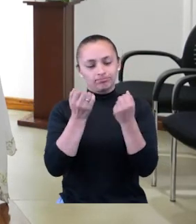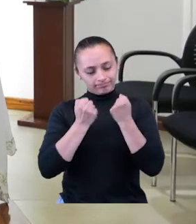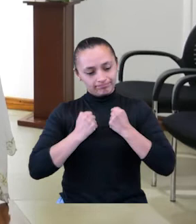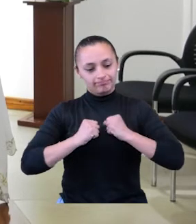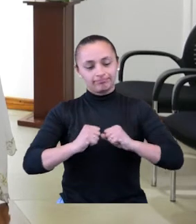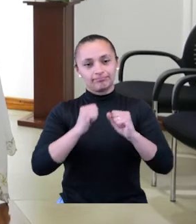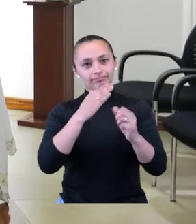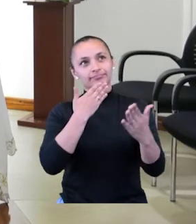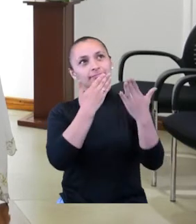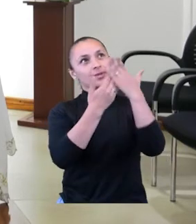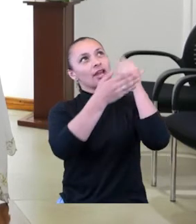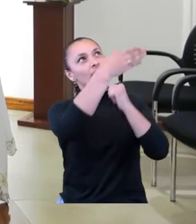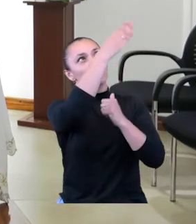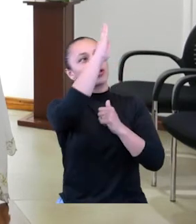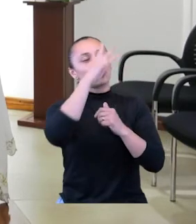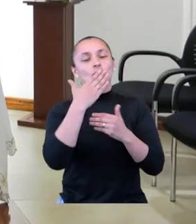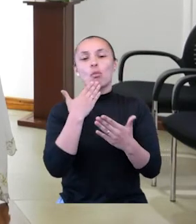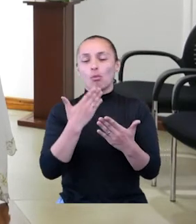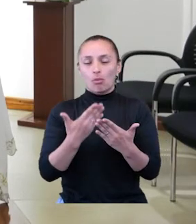a dios padre misericordioso